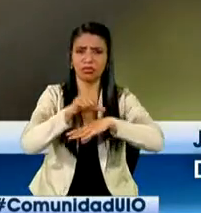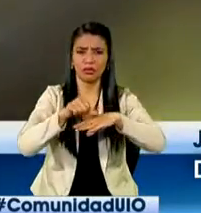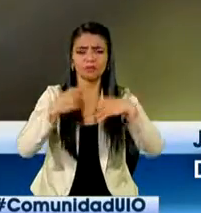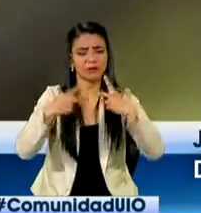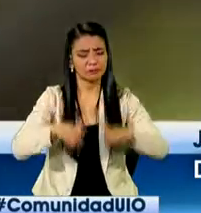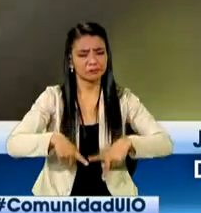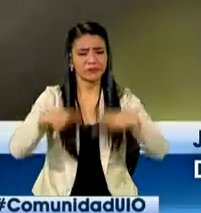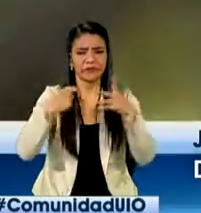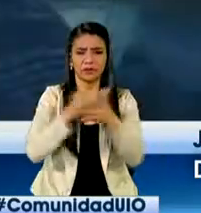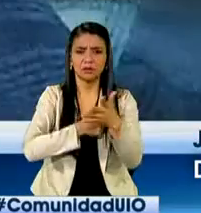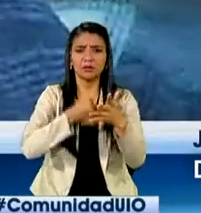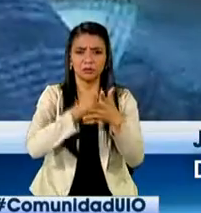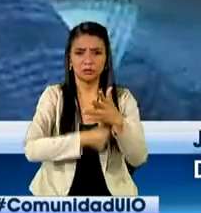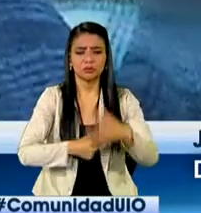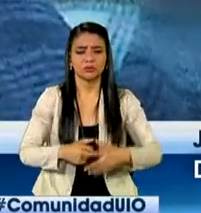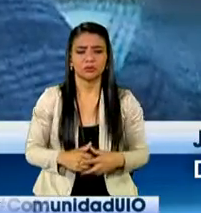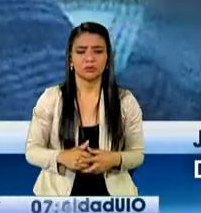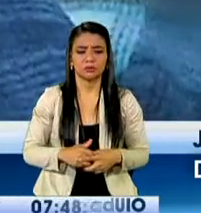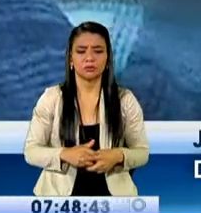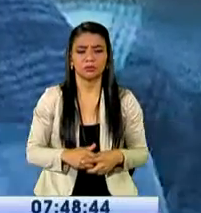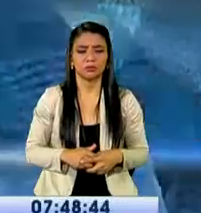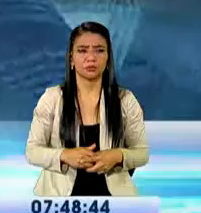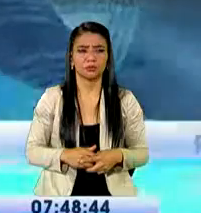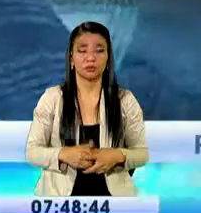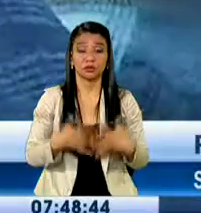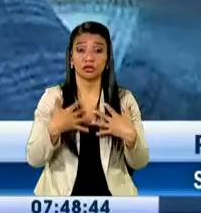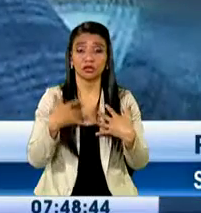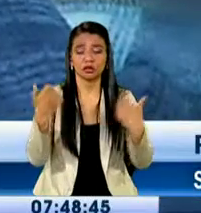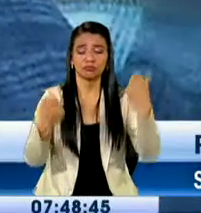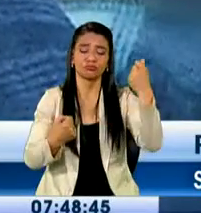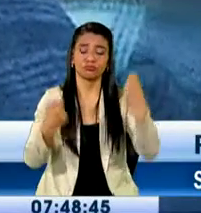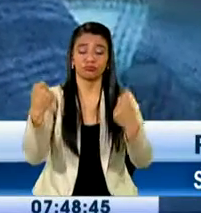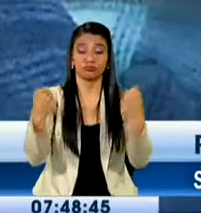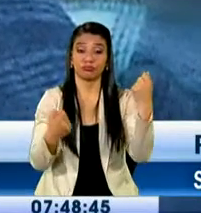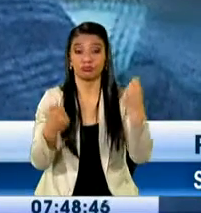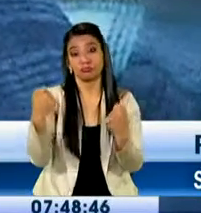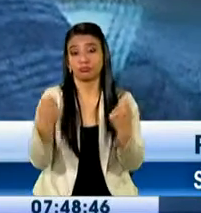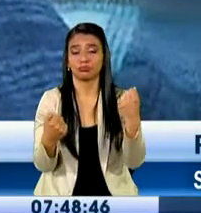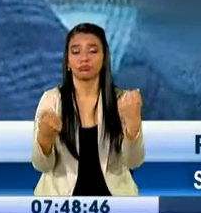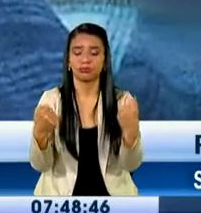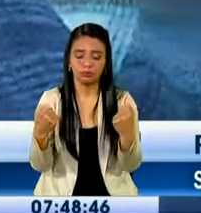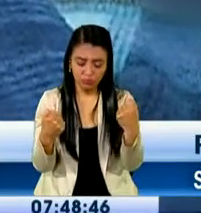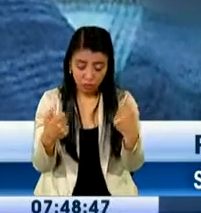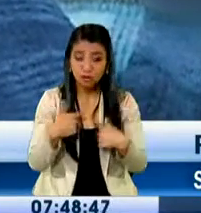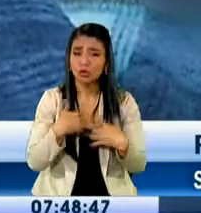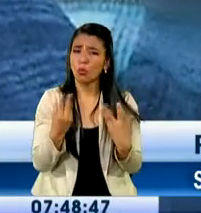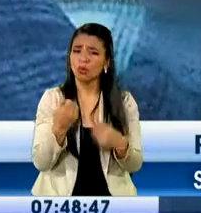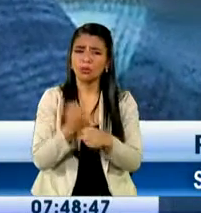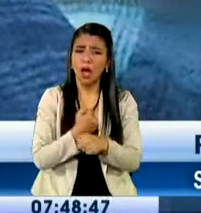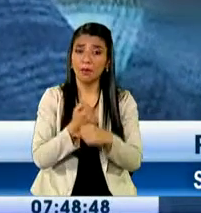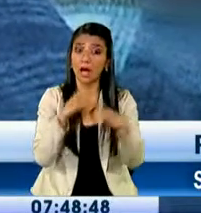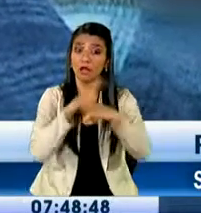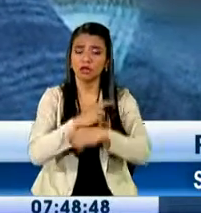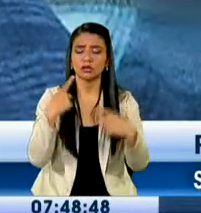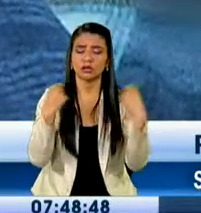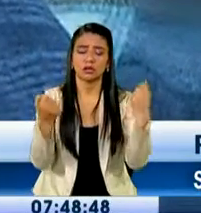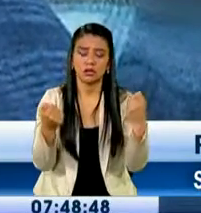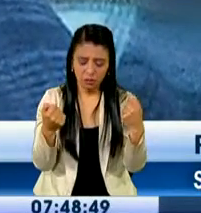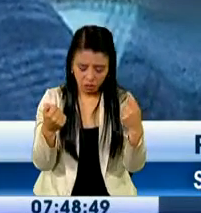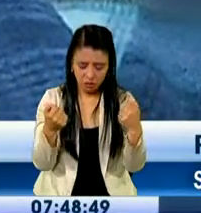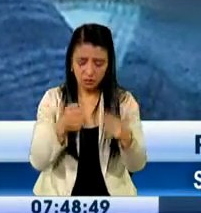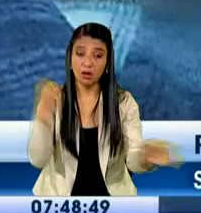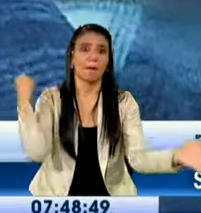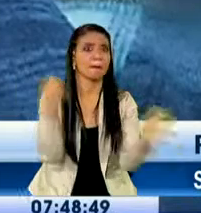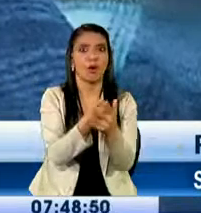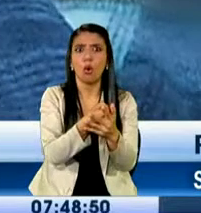vida. Lo que pasa es que yo me he quedado dormido, porque mucho trabajo las noches. Me he